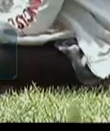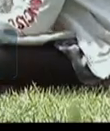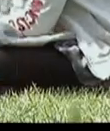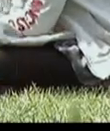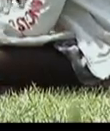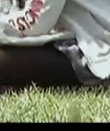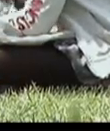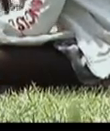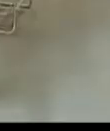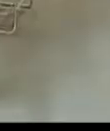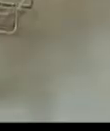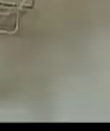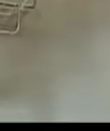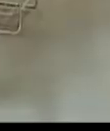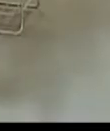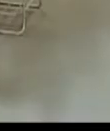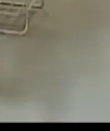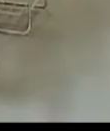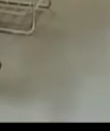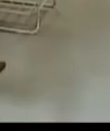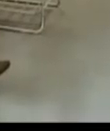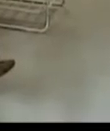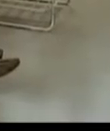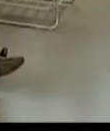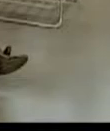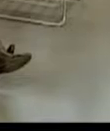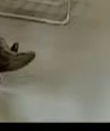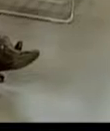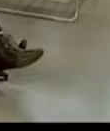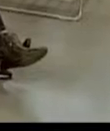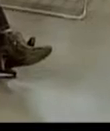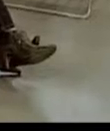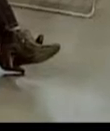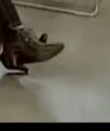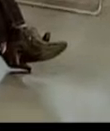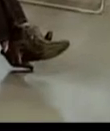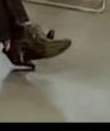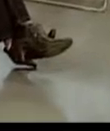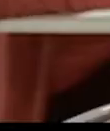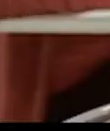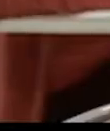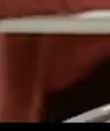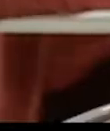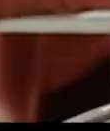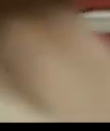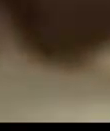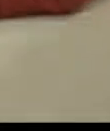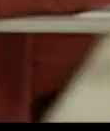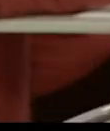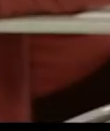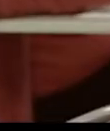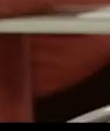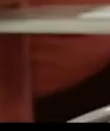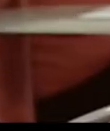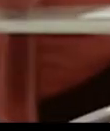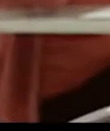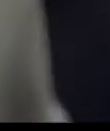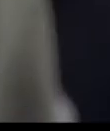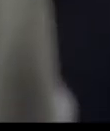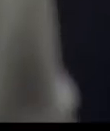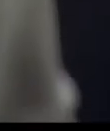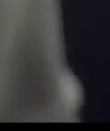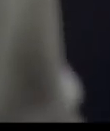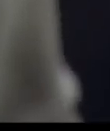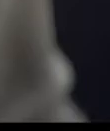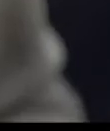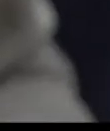Robles, teniendo como antecedente las contribuciones del Seminario Universitario de la Cuestión Social durante la rectoría de Juan Ramón de la